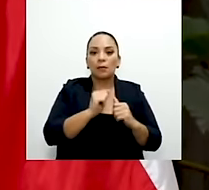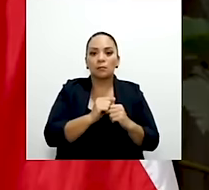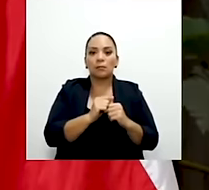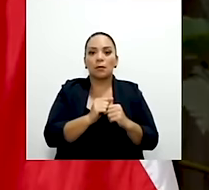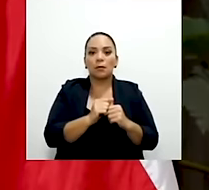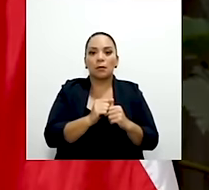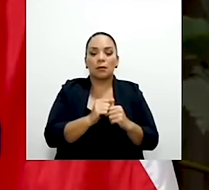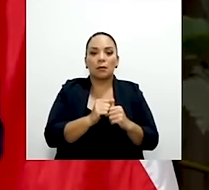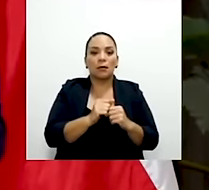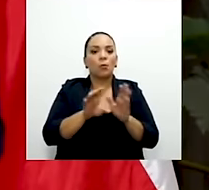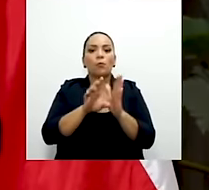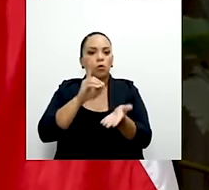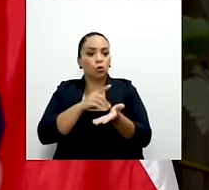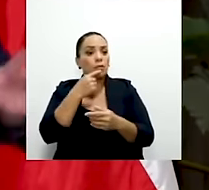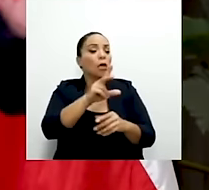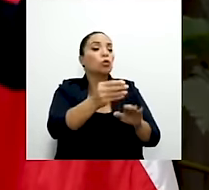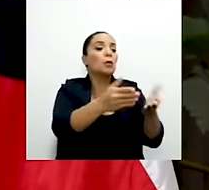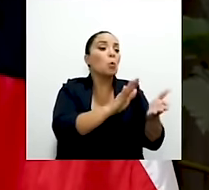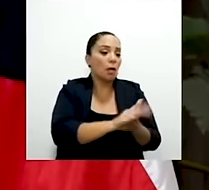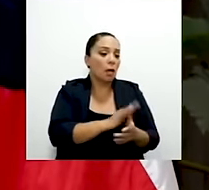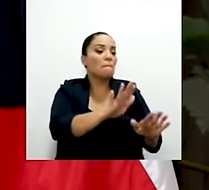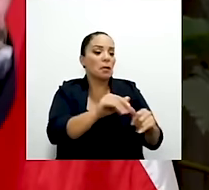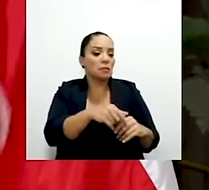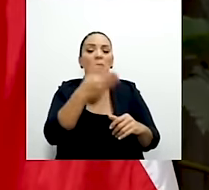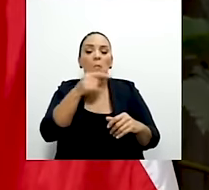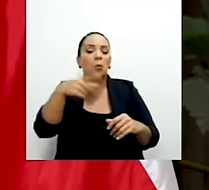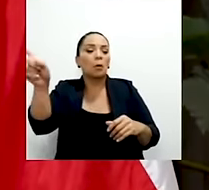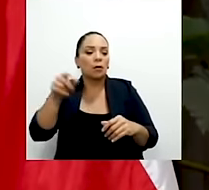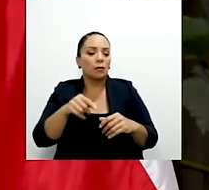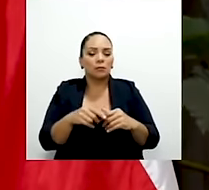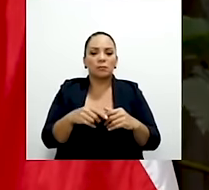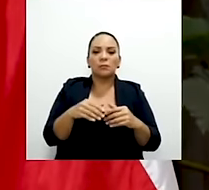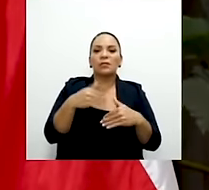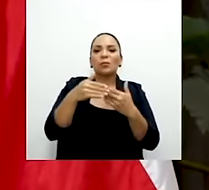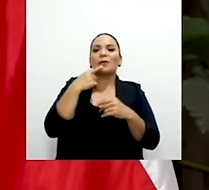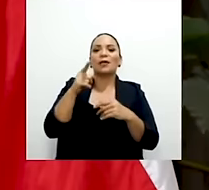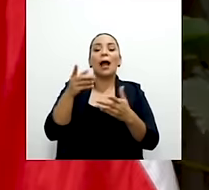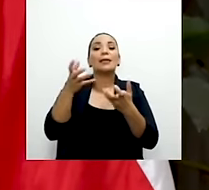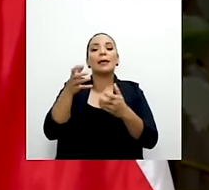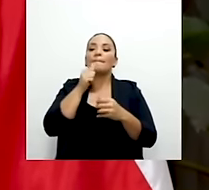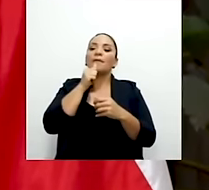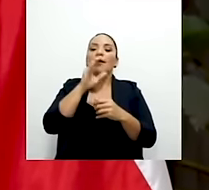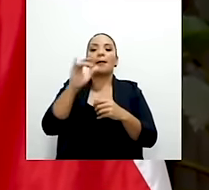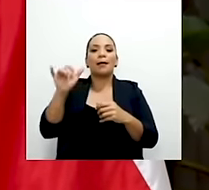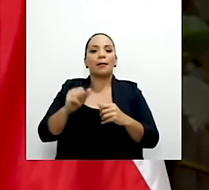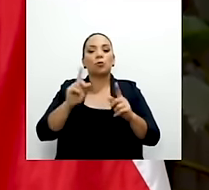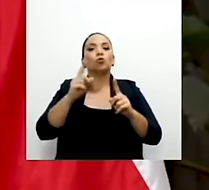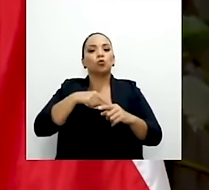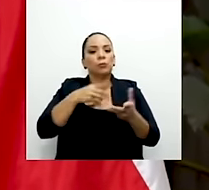mientras negociamos esto vaya al hospital quieren privatizar la caja no queremos mantener